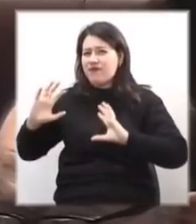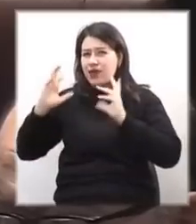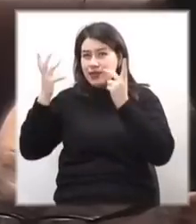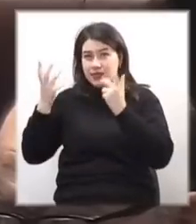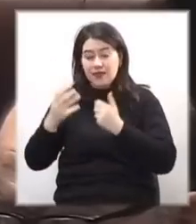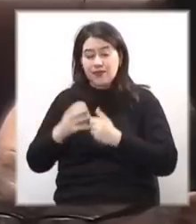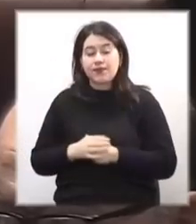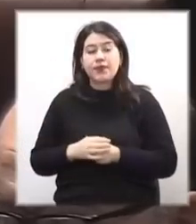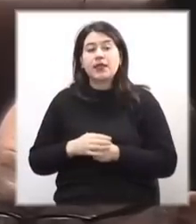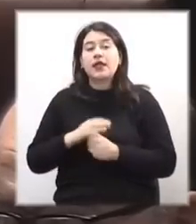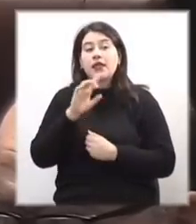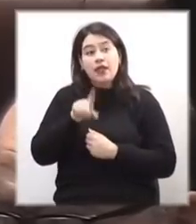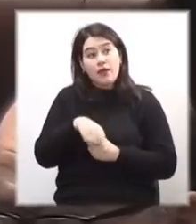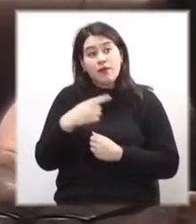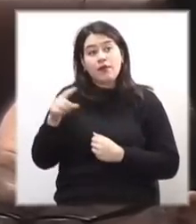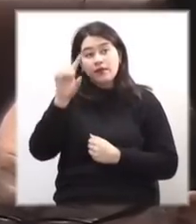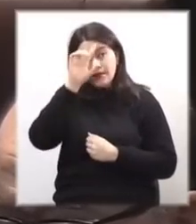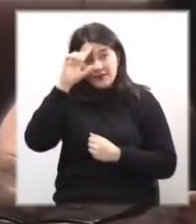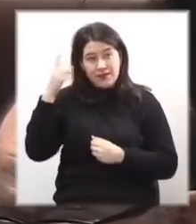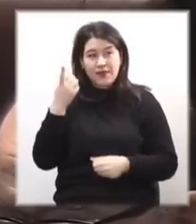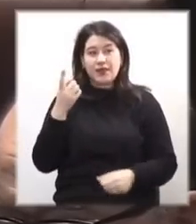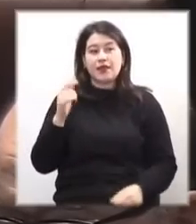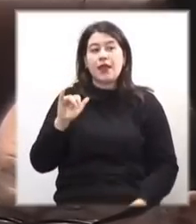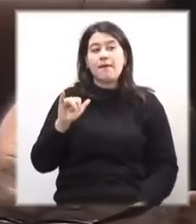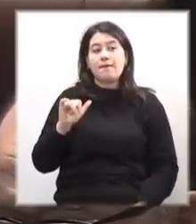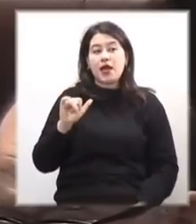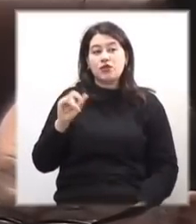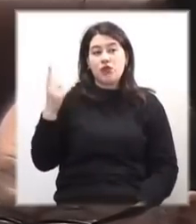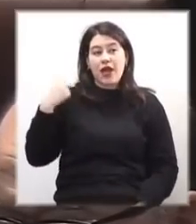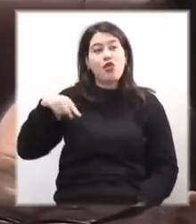Luego de esa entrega al presidente de la República en mayo del año pasado,